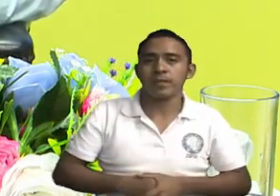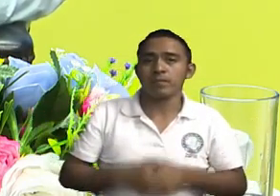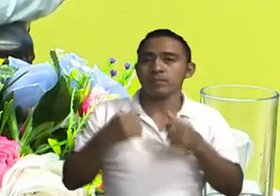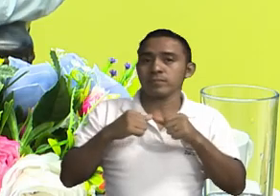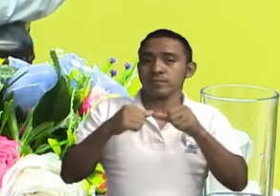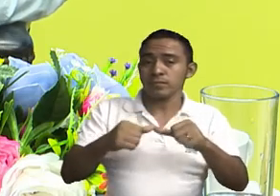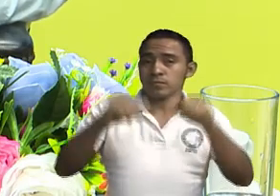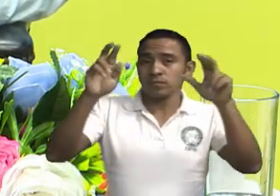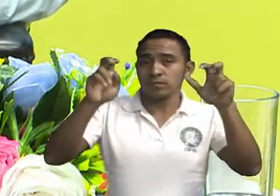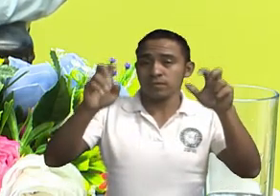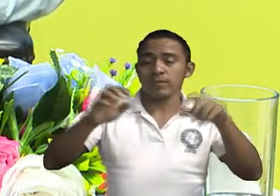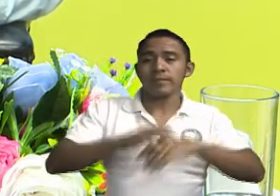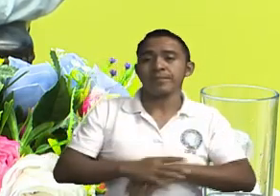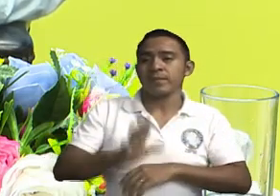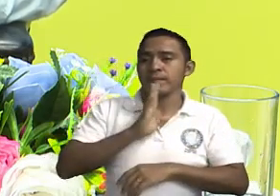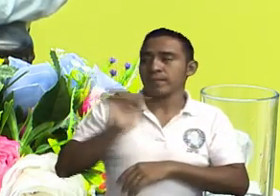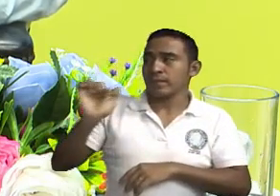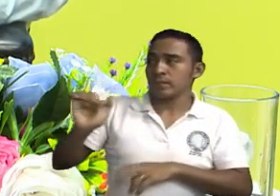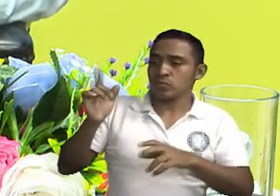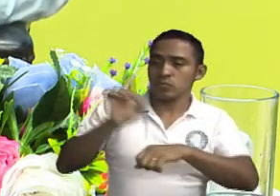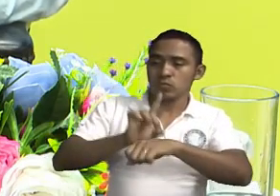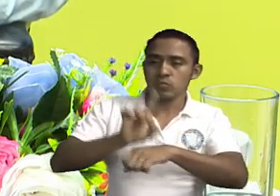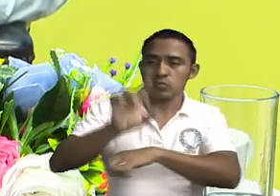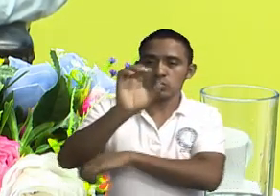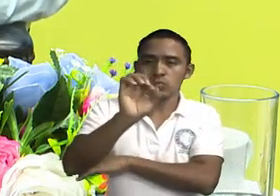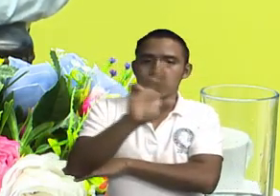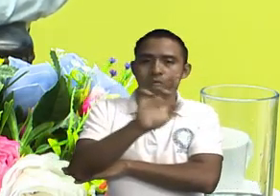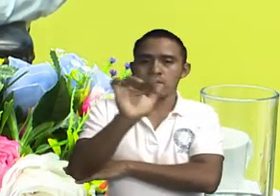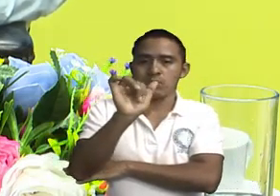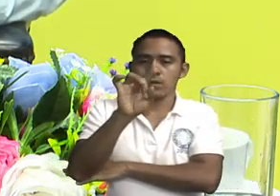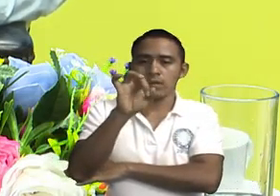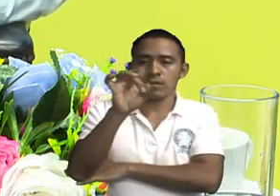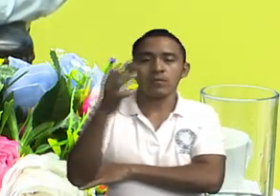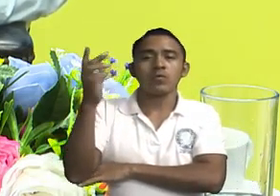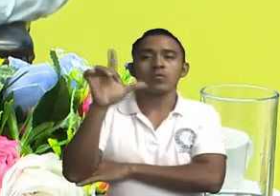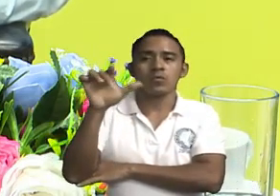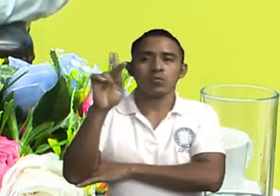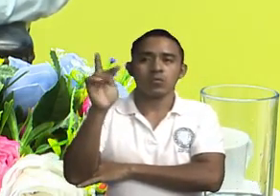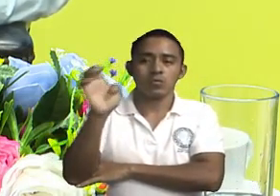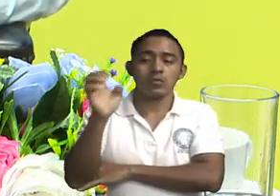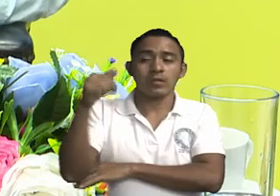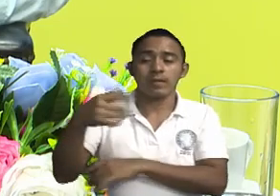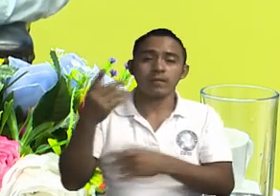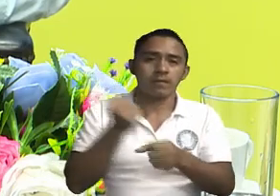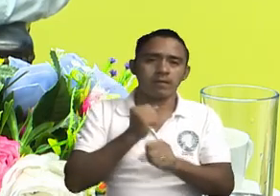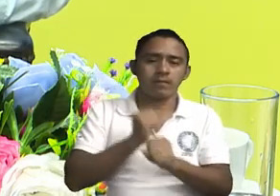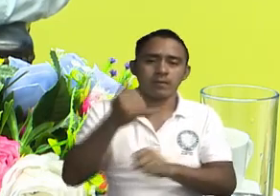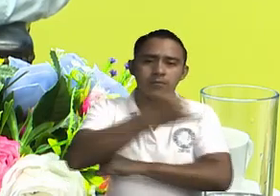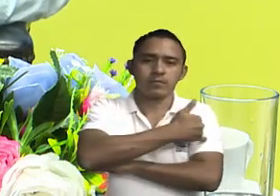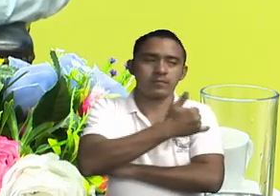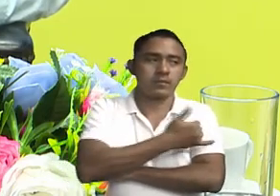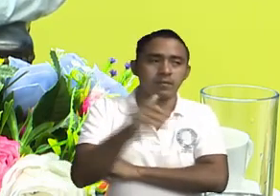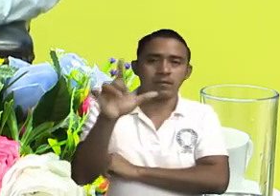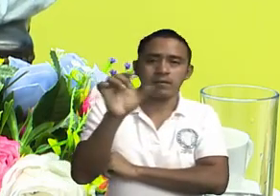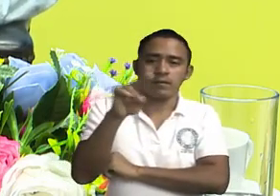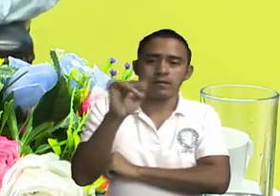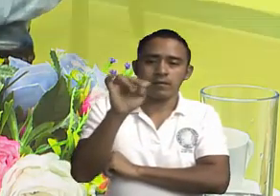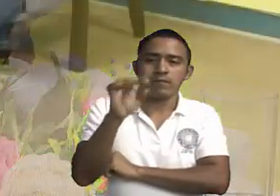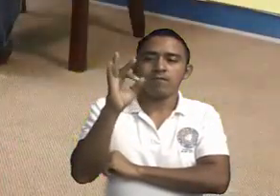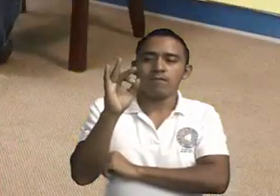con nuestro tema. Estamos hablando con el doctor Orlando Luque, quien es parte del personal médico del Hospital Antonio Lenín